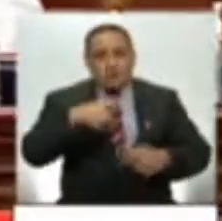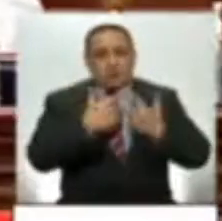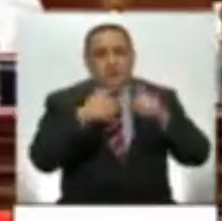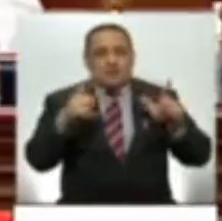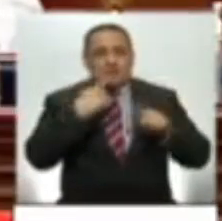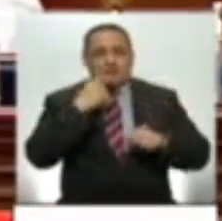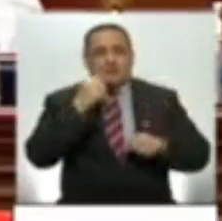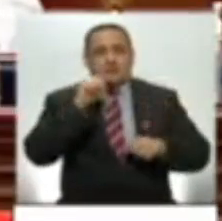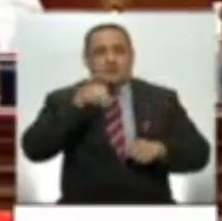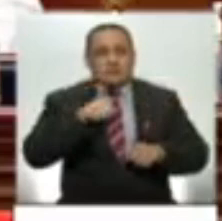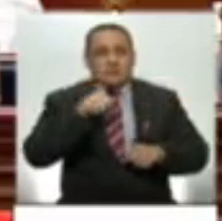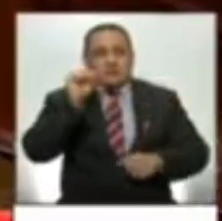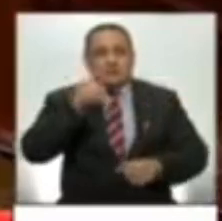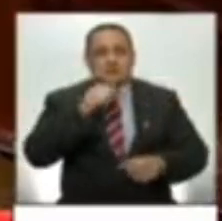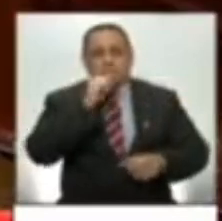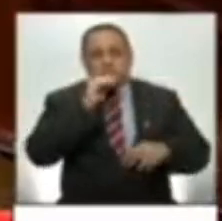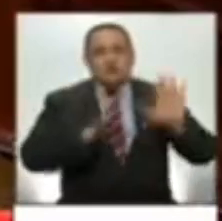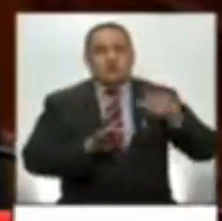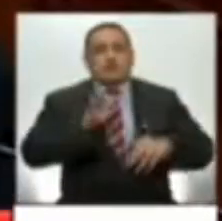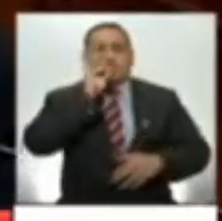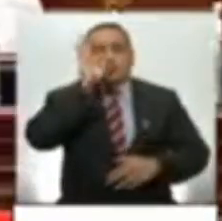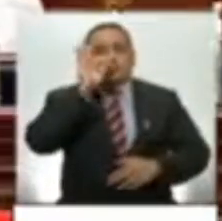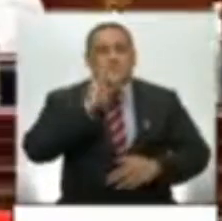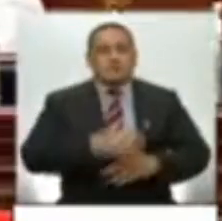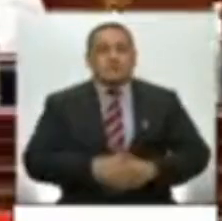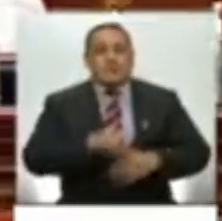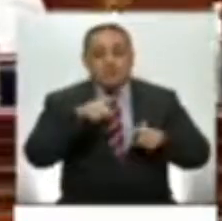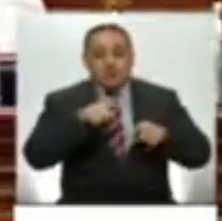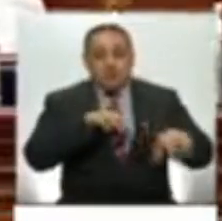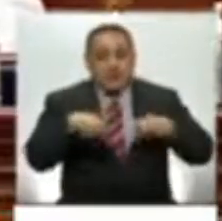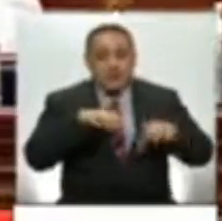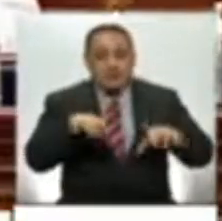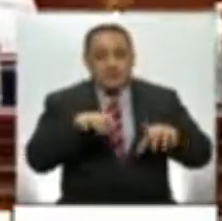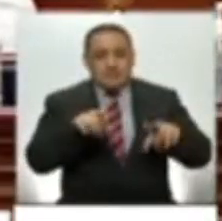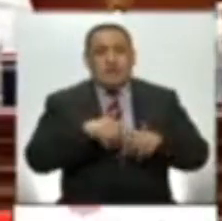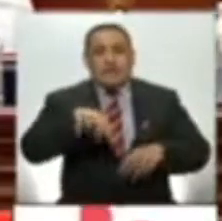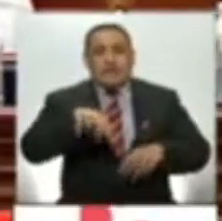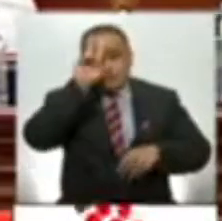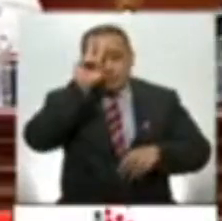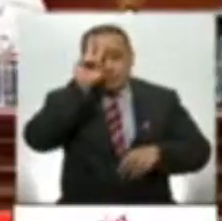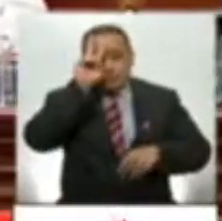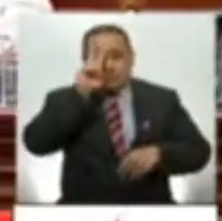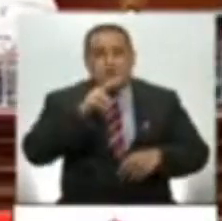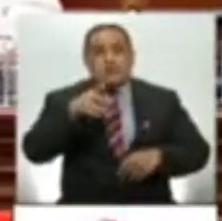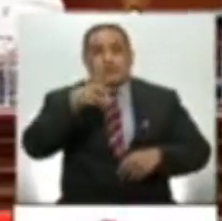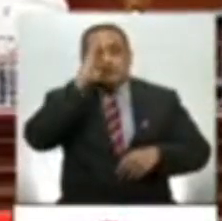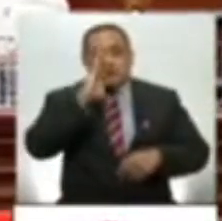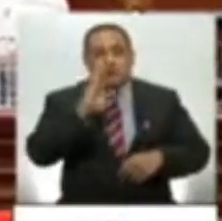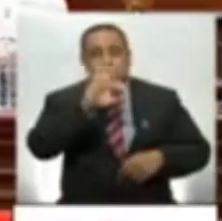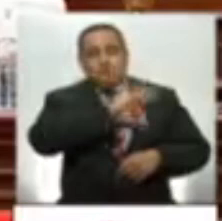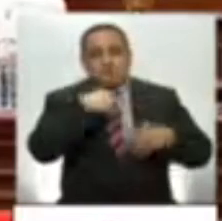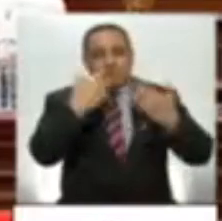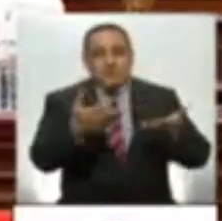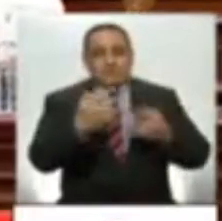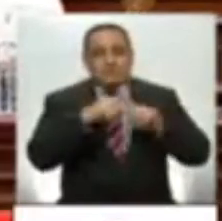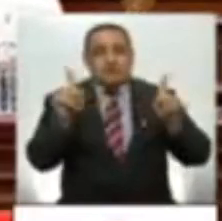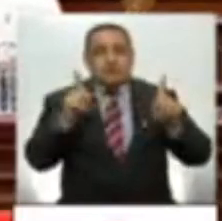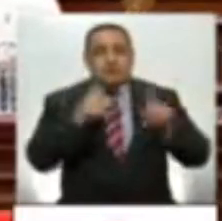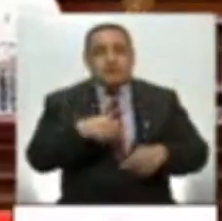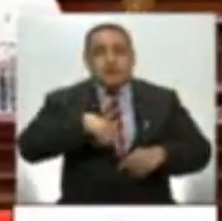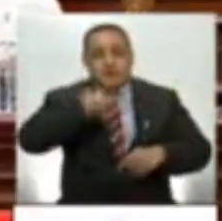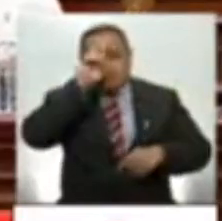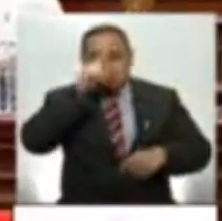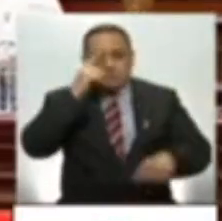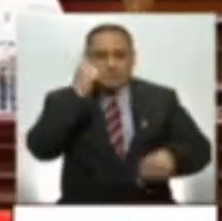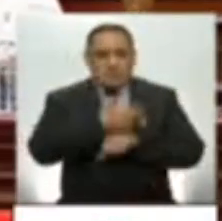raico, ahí, sí juro. Si así lo hace, que la patria lo premie, si no, que la nación